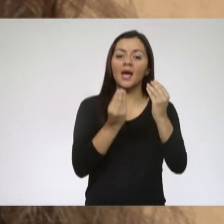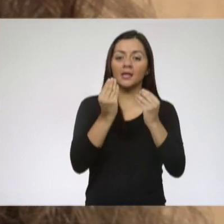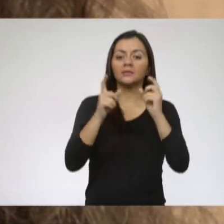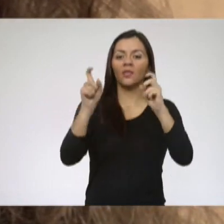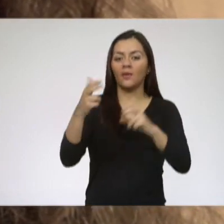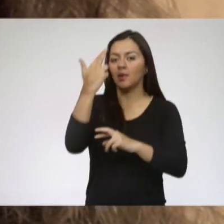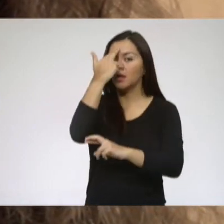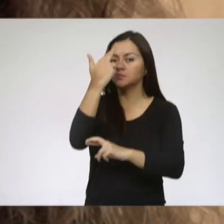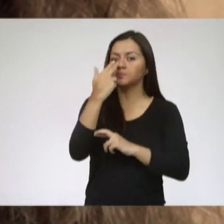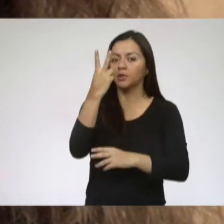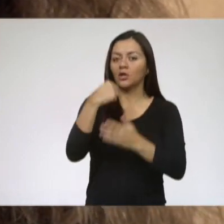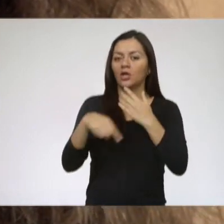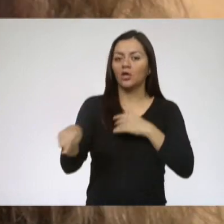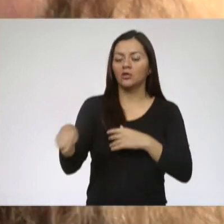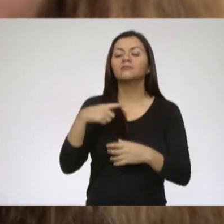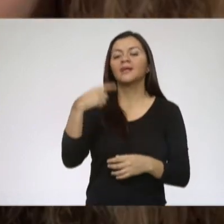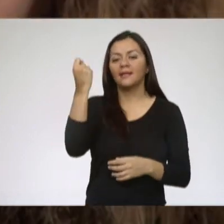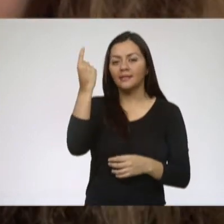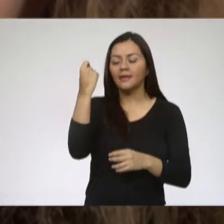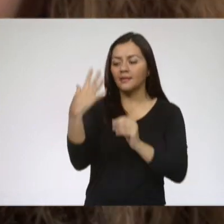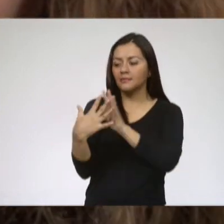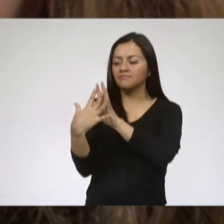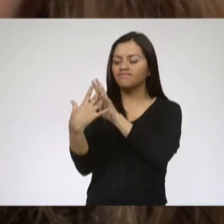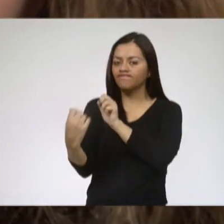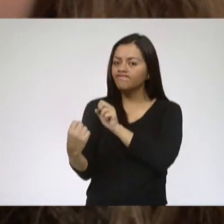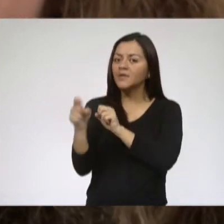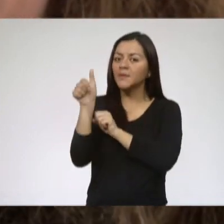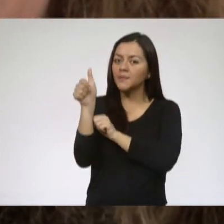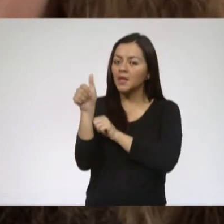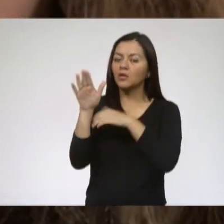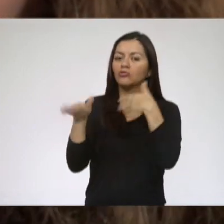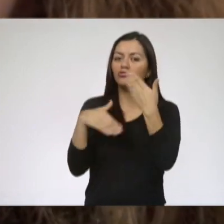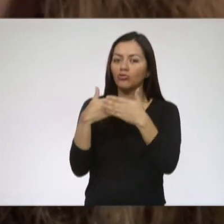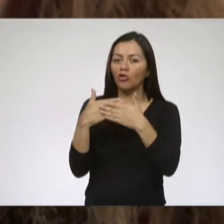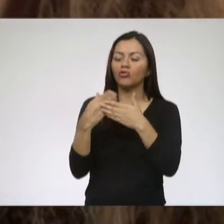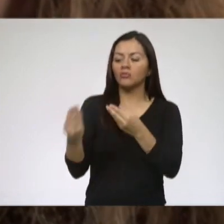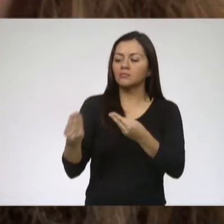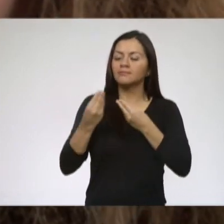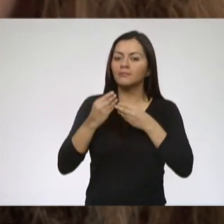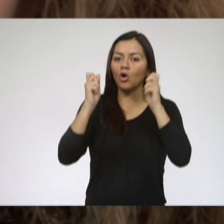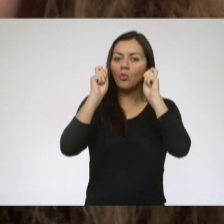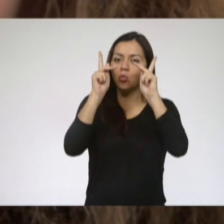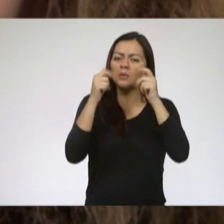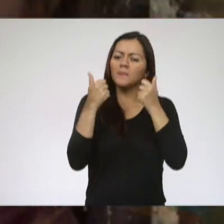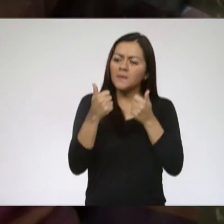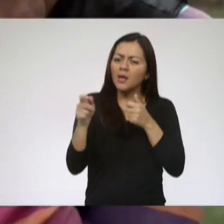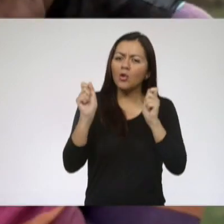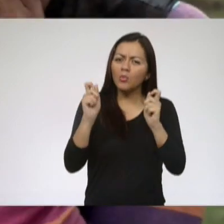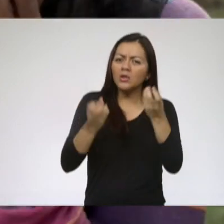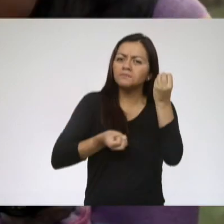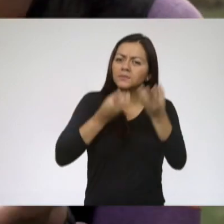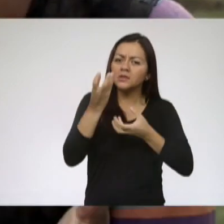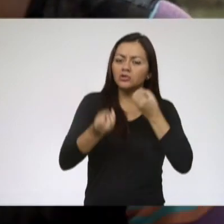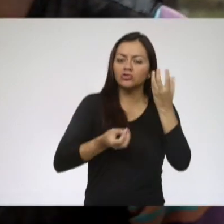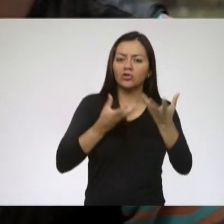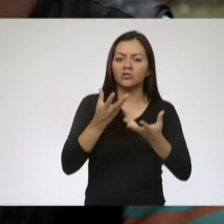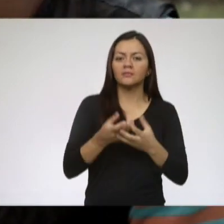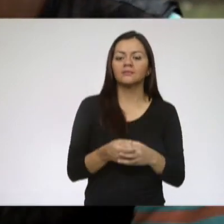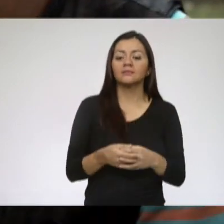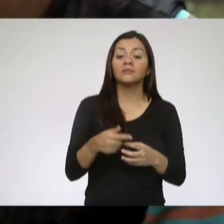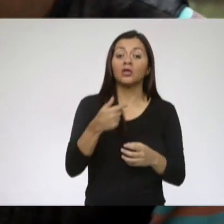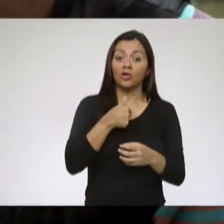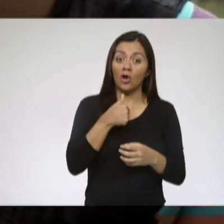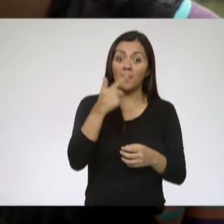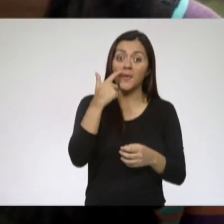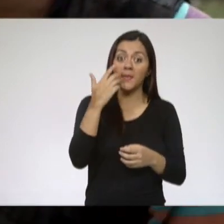sus hijos, entendiéndolos, comprendiéndolos, dándoles la oportunidad de expresarse. ¿Por qué no voy a cambiar por